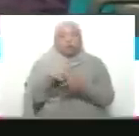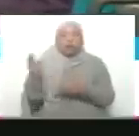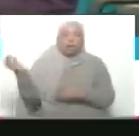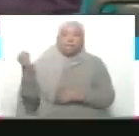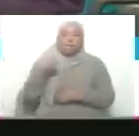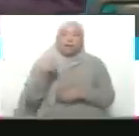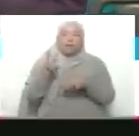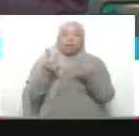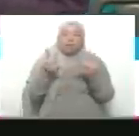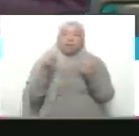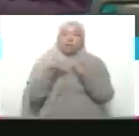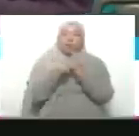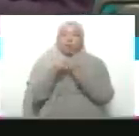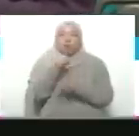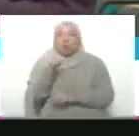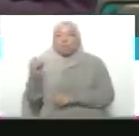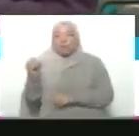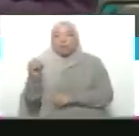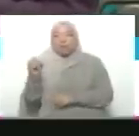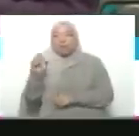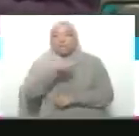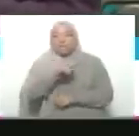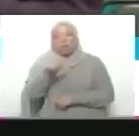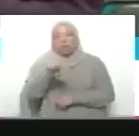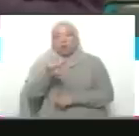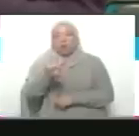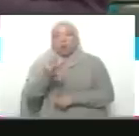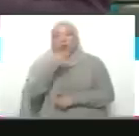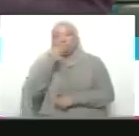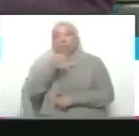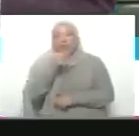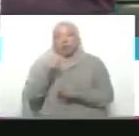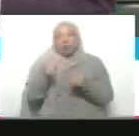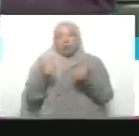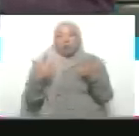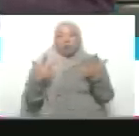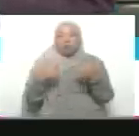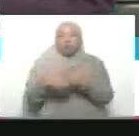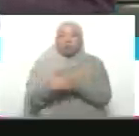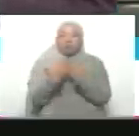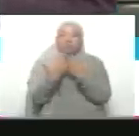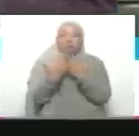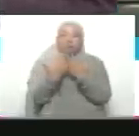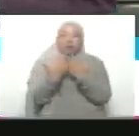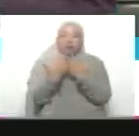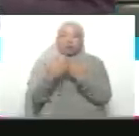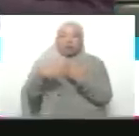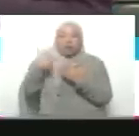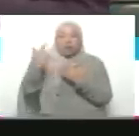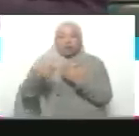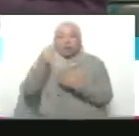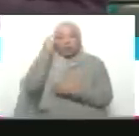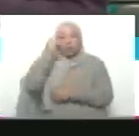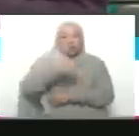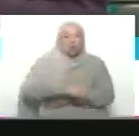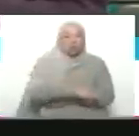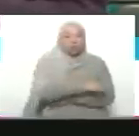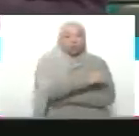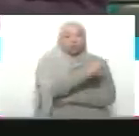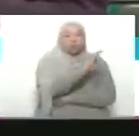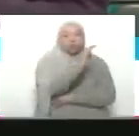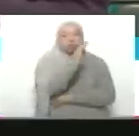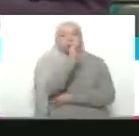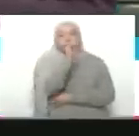personas presidente comenzamos a las 4 de la tarde y la rum se extendió hasta las 8 de la mañana correcto pura orquestas nacionales puro talento